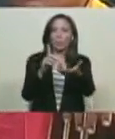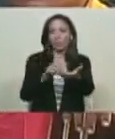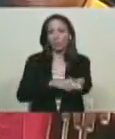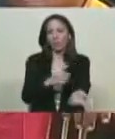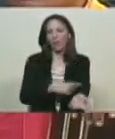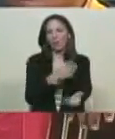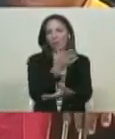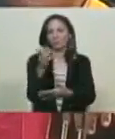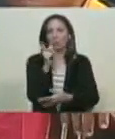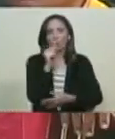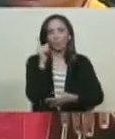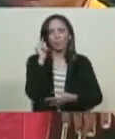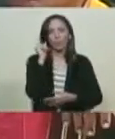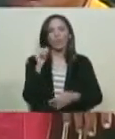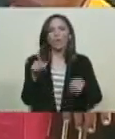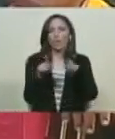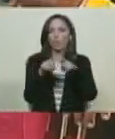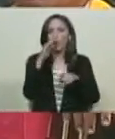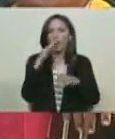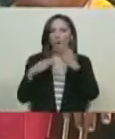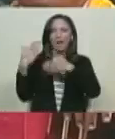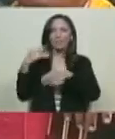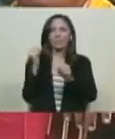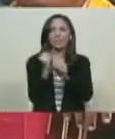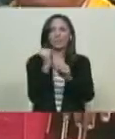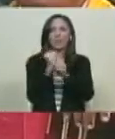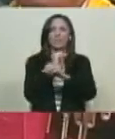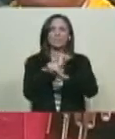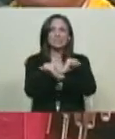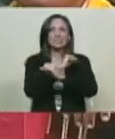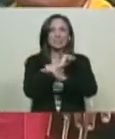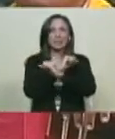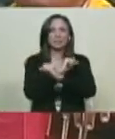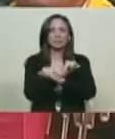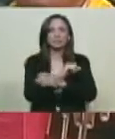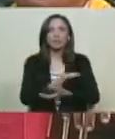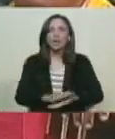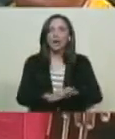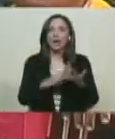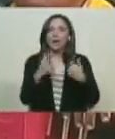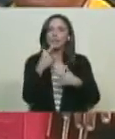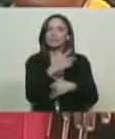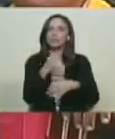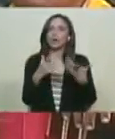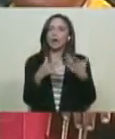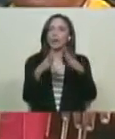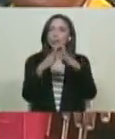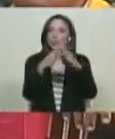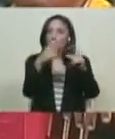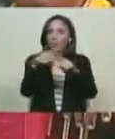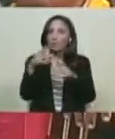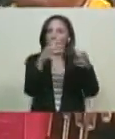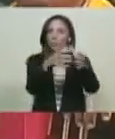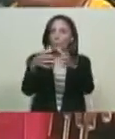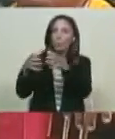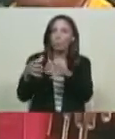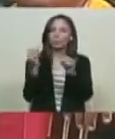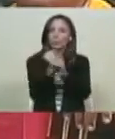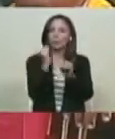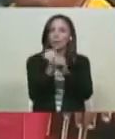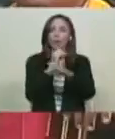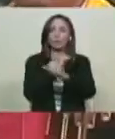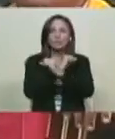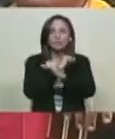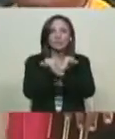digo usted cuando estaba a nivel del sindicato, cuando le dimos el golpe a Fede Transporte, le dimos el golpe a Socutrana y nacieron otros